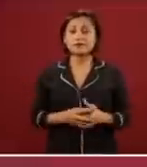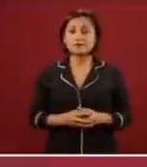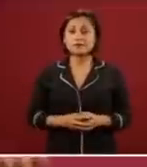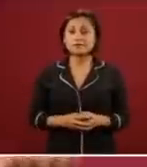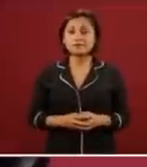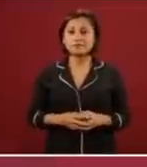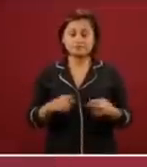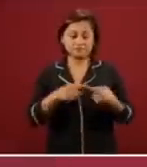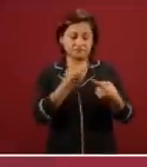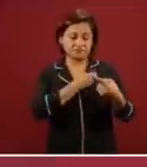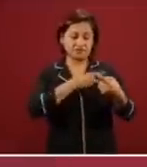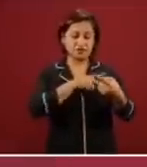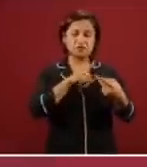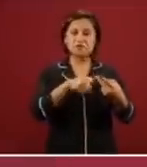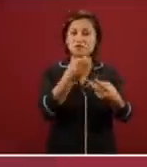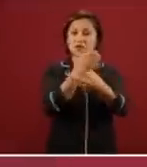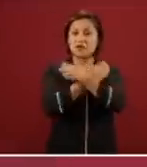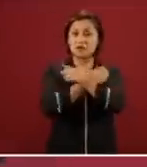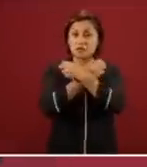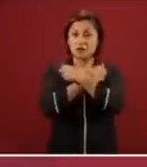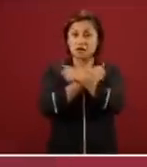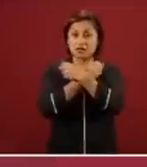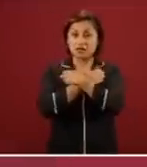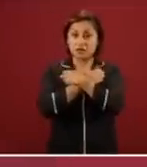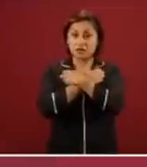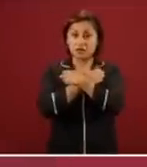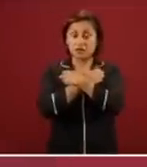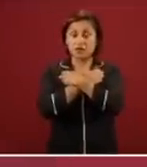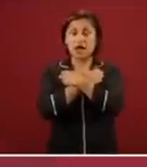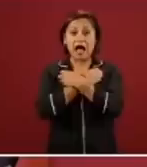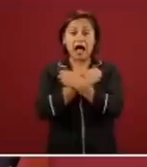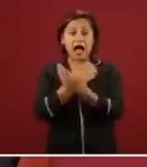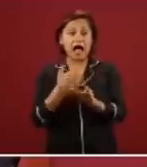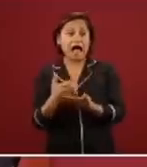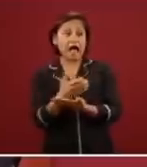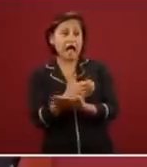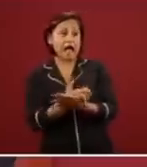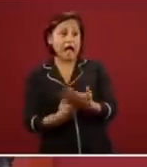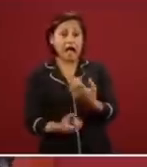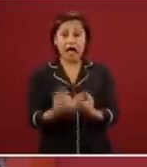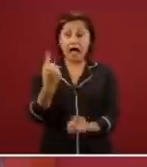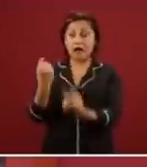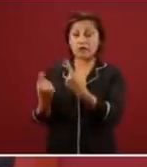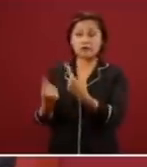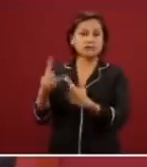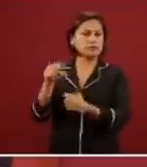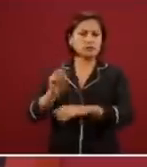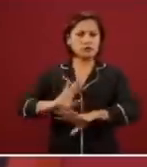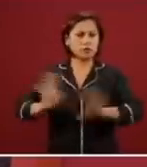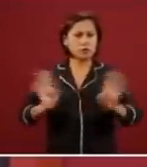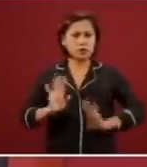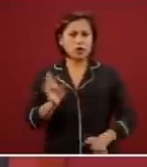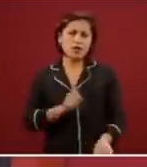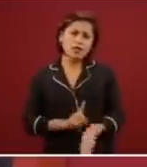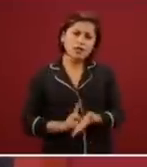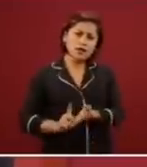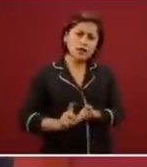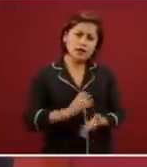la salud ni la educación son privilegios, son derechos. El Estado está obligado a